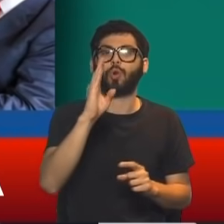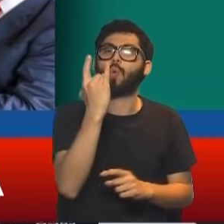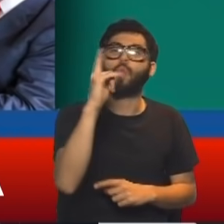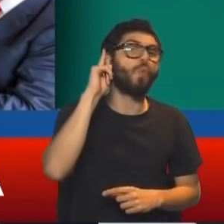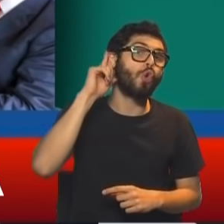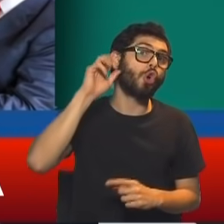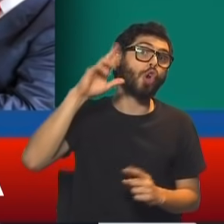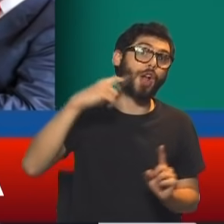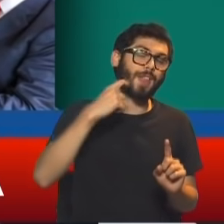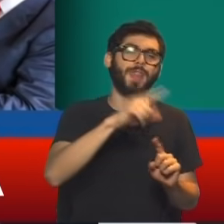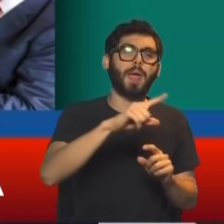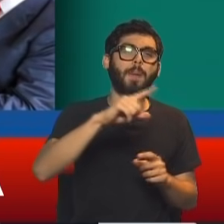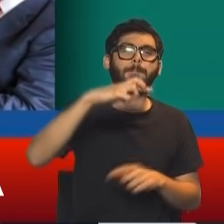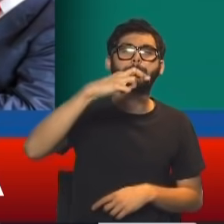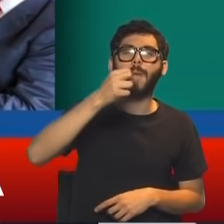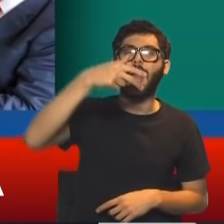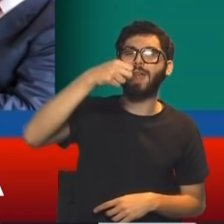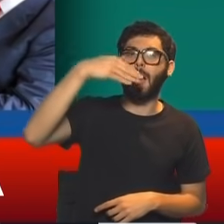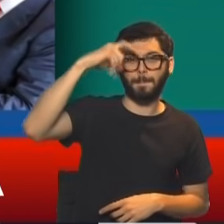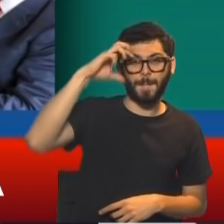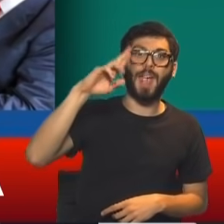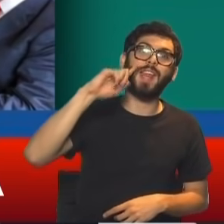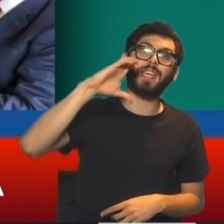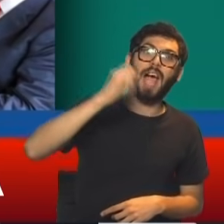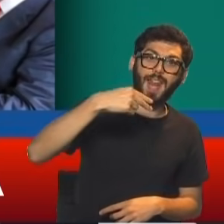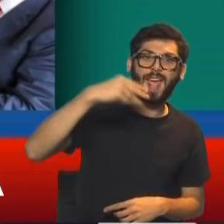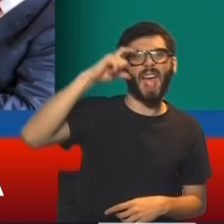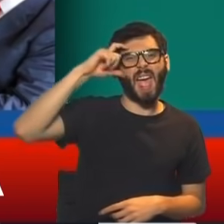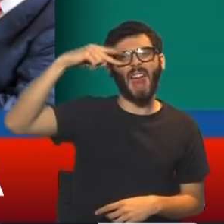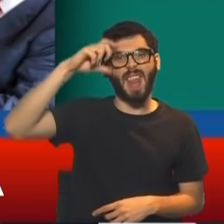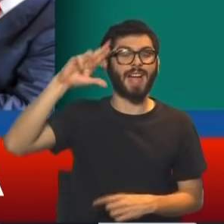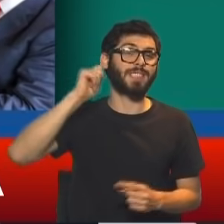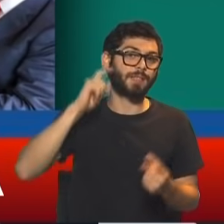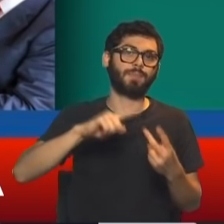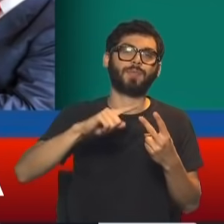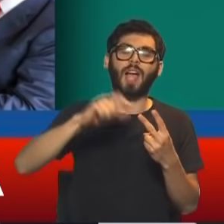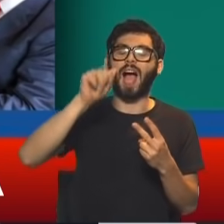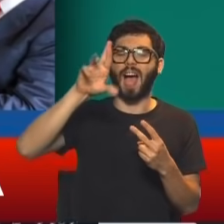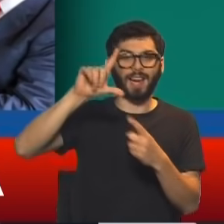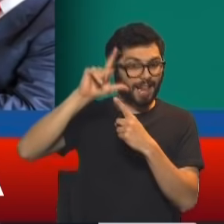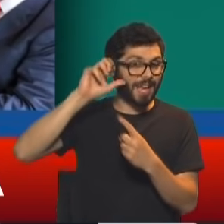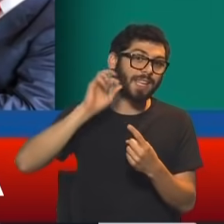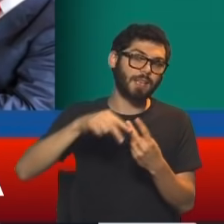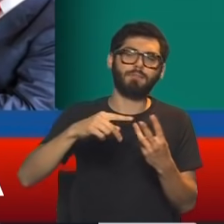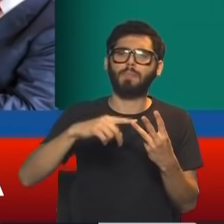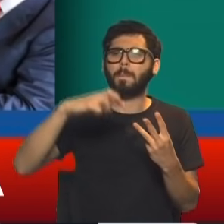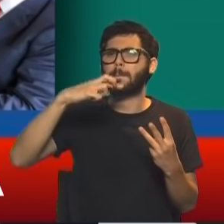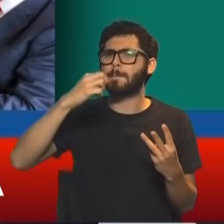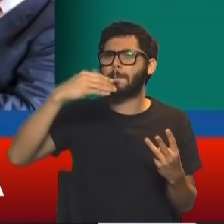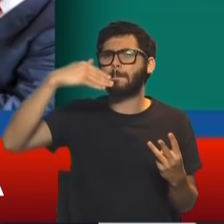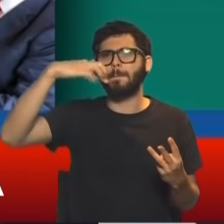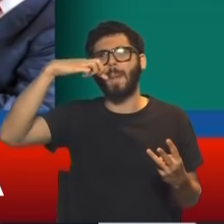Bulgeroni, representante de Pan American Energy, Eurnequian, ¿no? Corporación América, Midlim, Pampa Energía, algunas